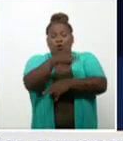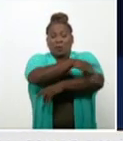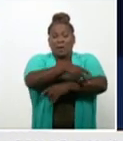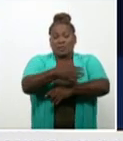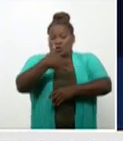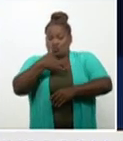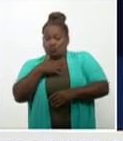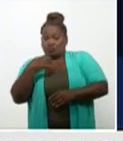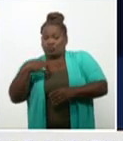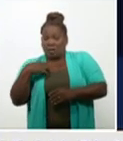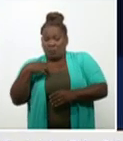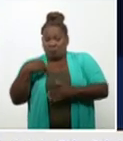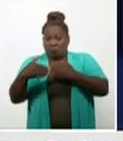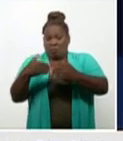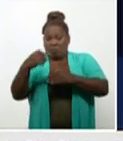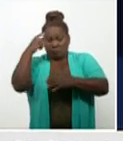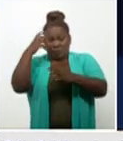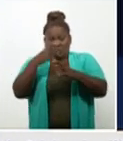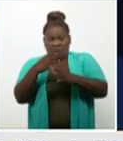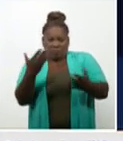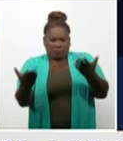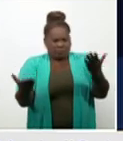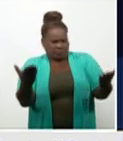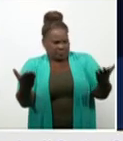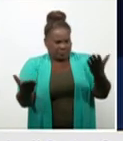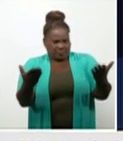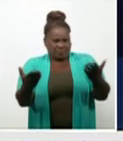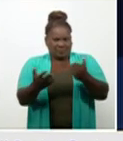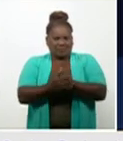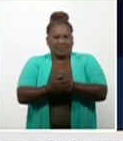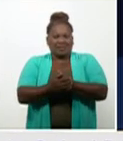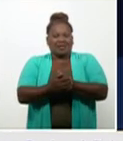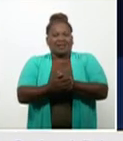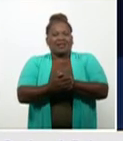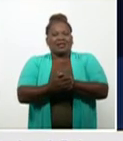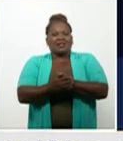tenemos. Incluso con todo lo que se ha ido